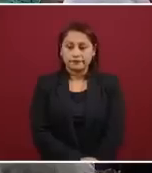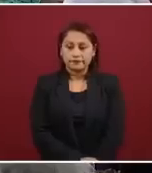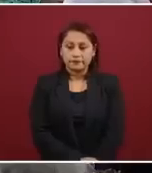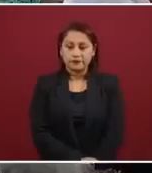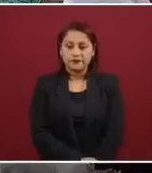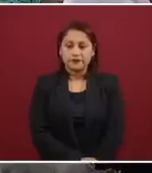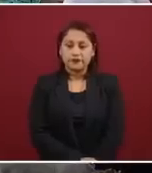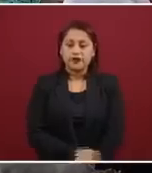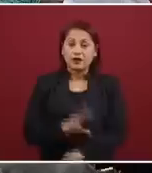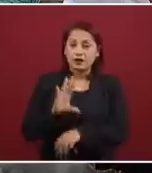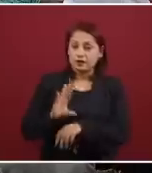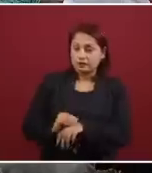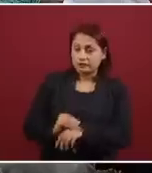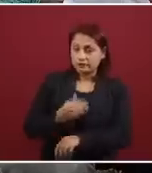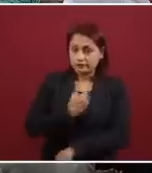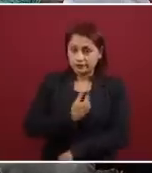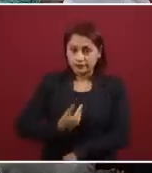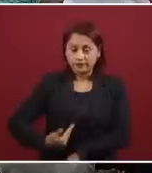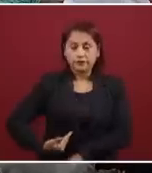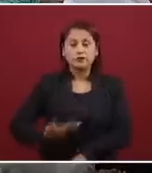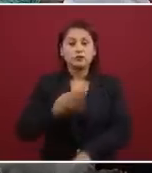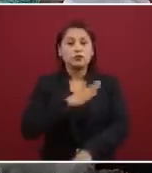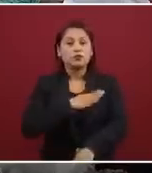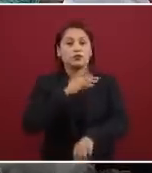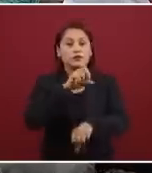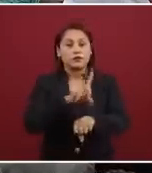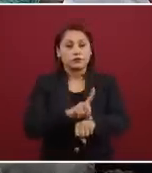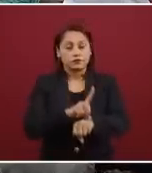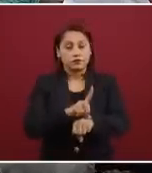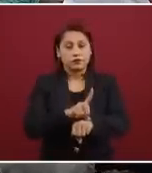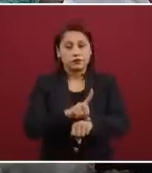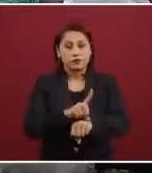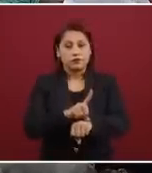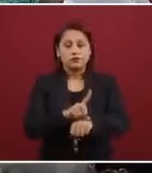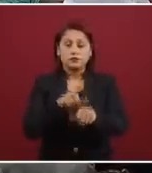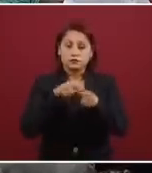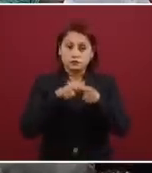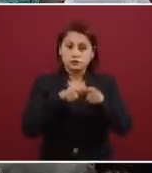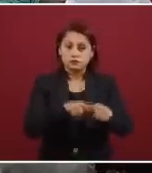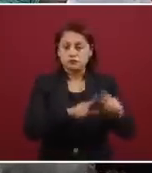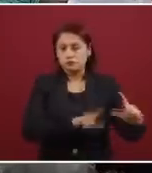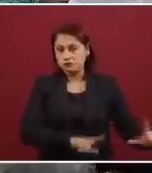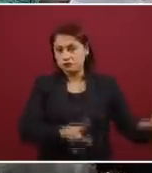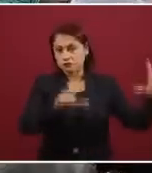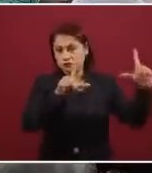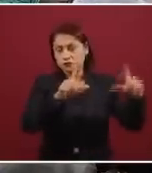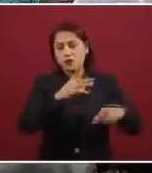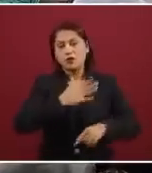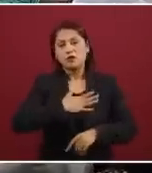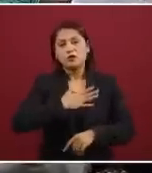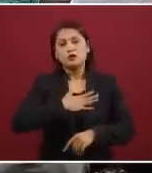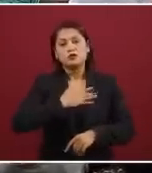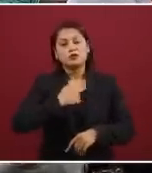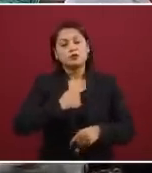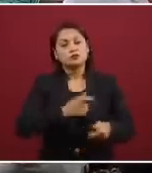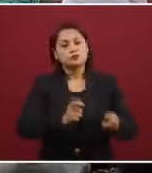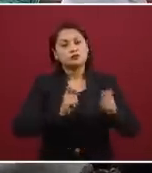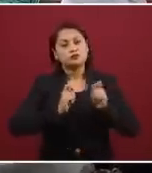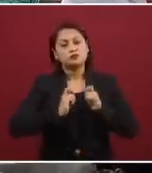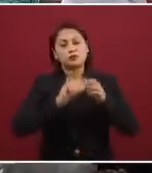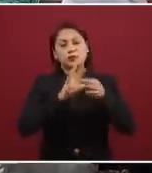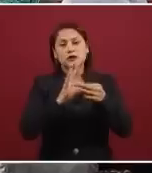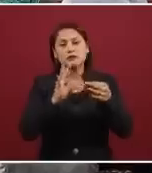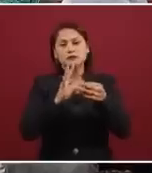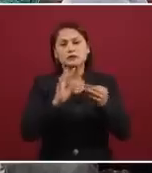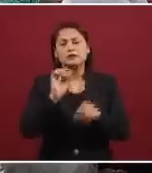Con permiso, señor presidente, buenos días. Si nos ayudan con la presentación, me toca presentar la parte de lo que significa